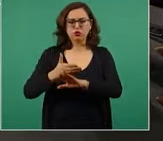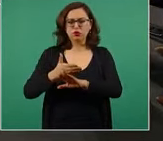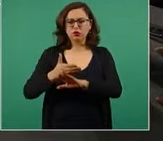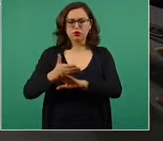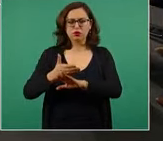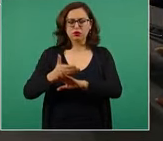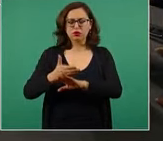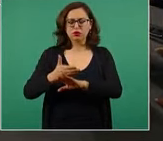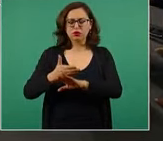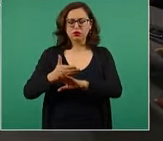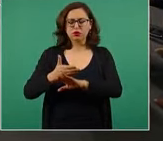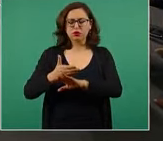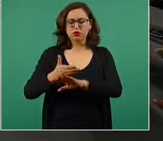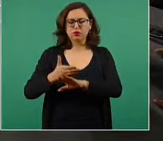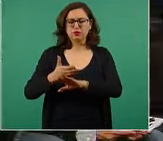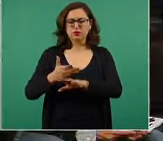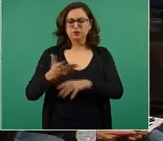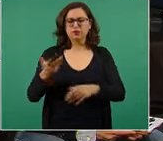ese lugar.